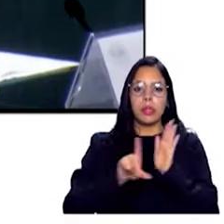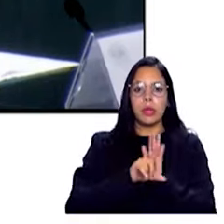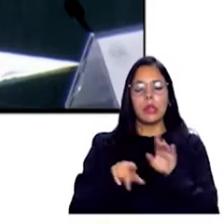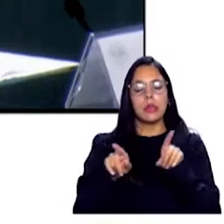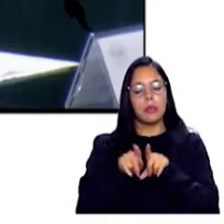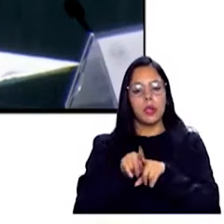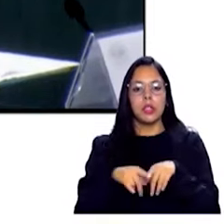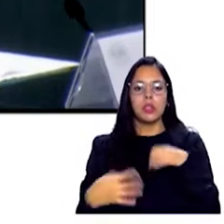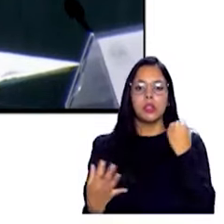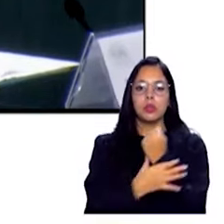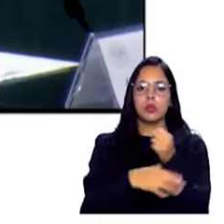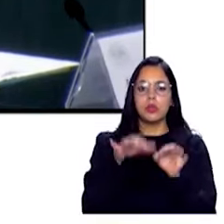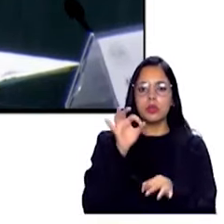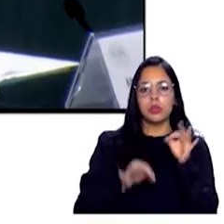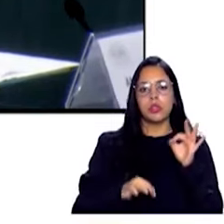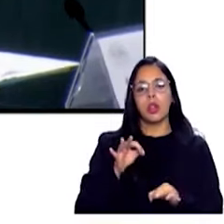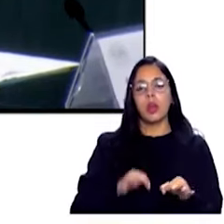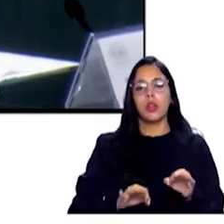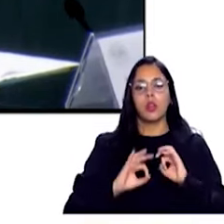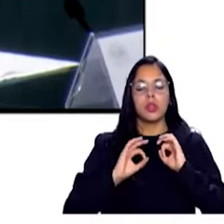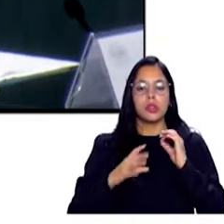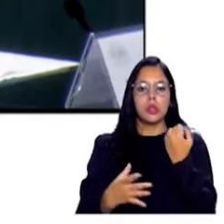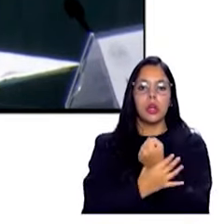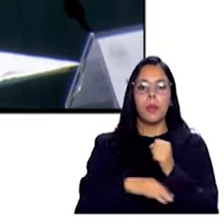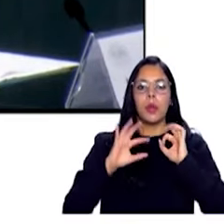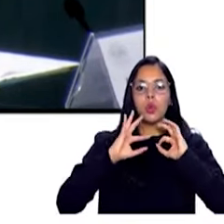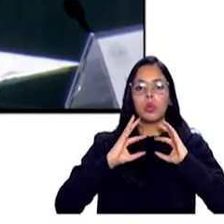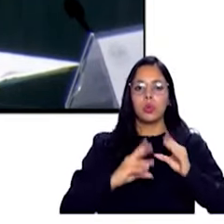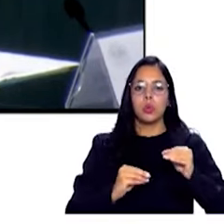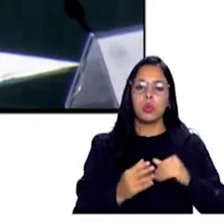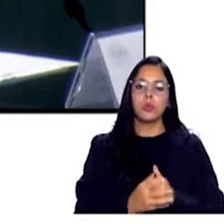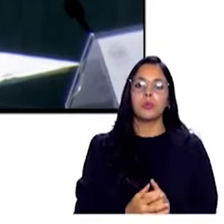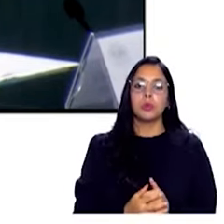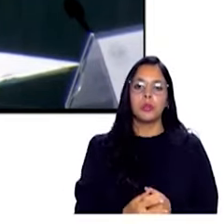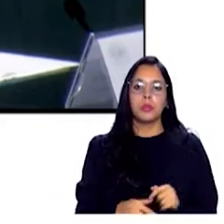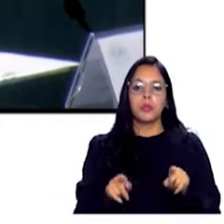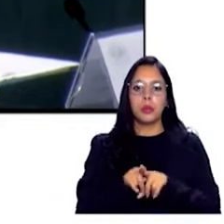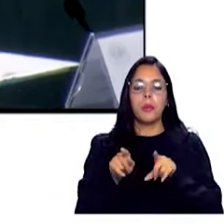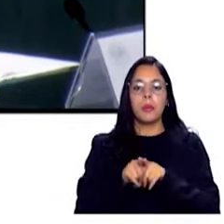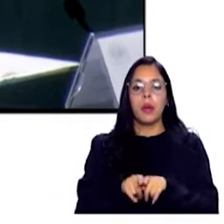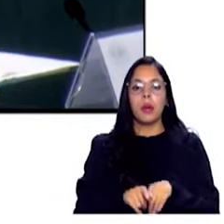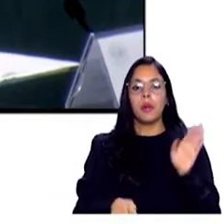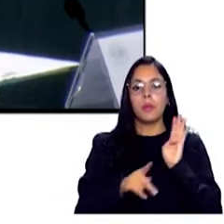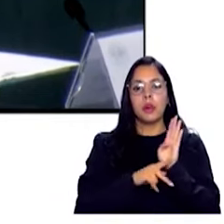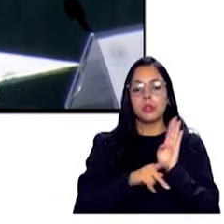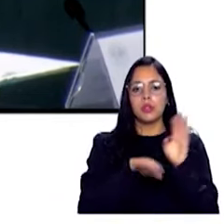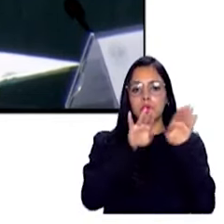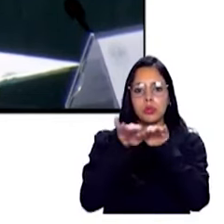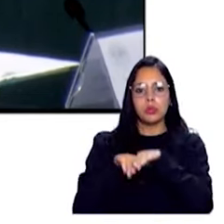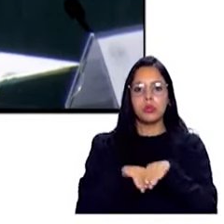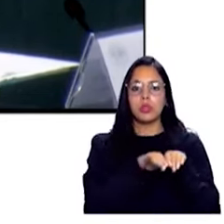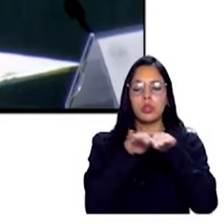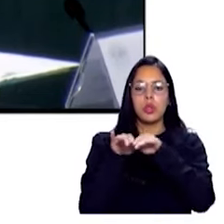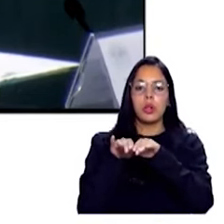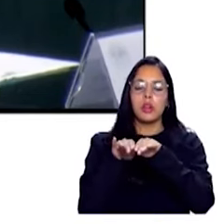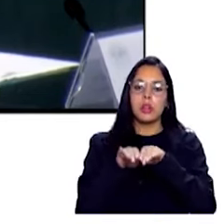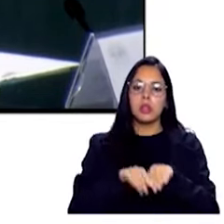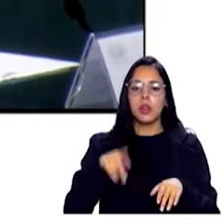también la vigencia del principio de igualdad de Los ciudadanos ante la Leo esta situa